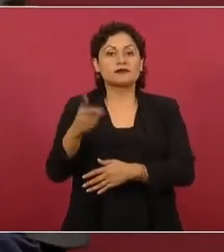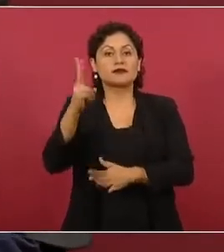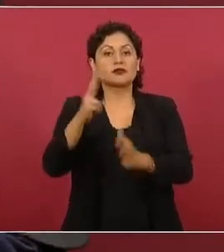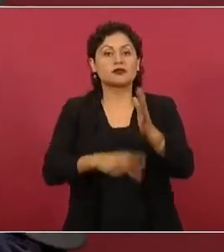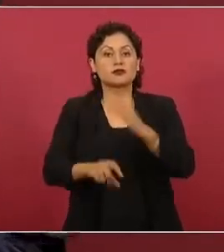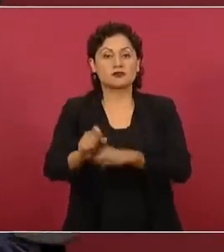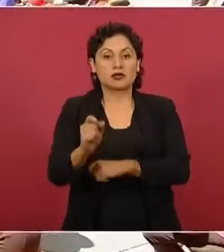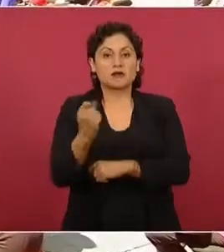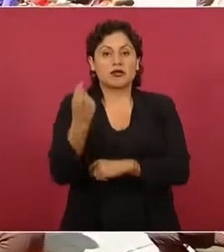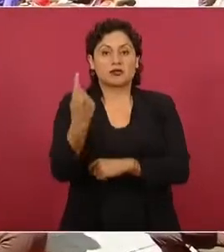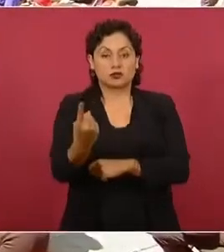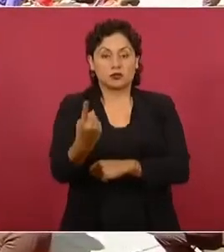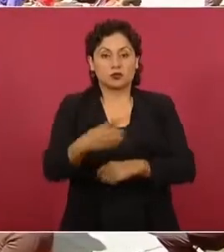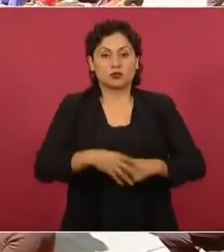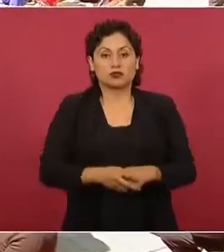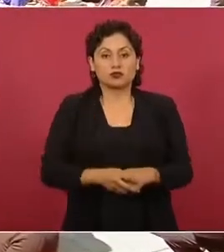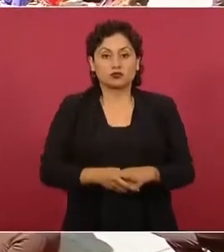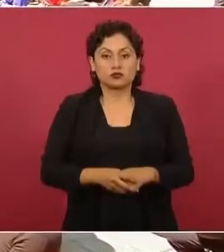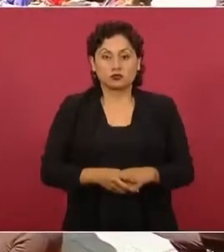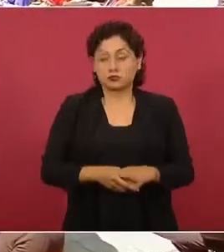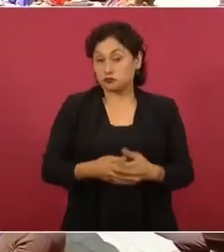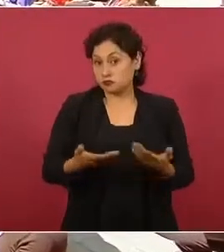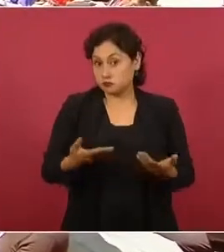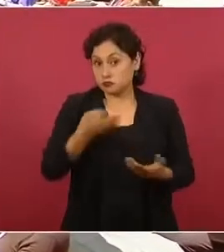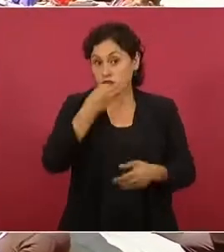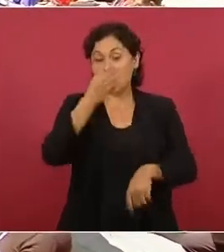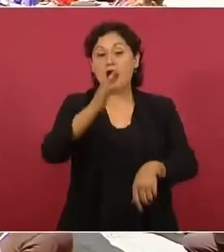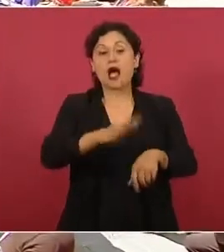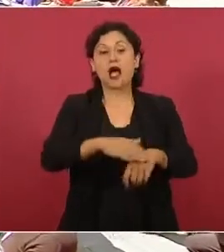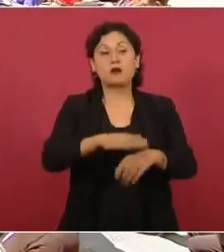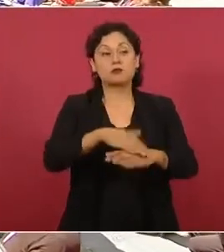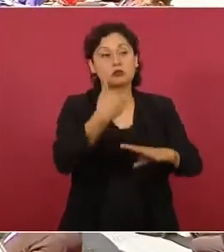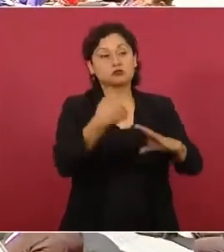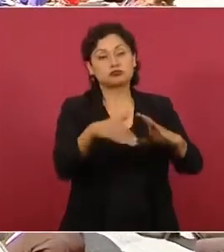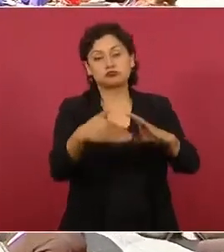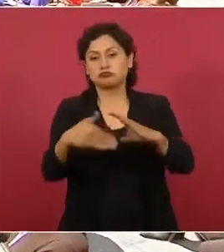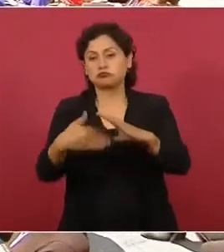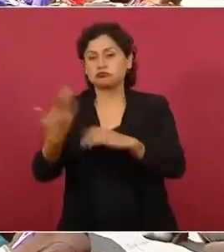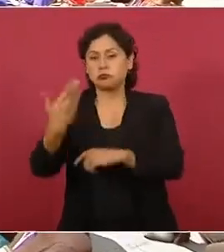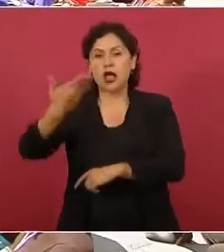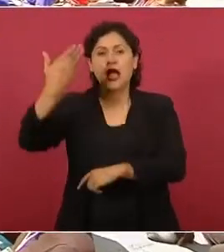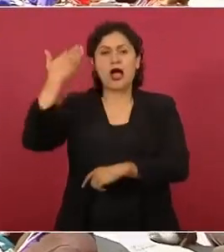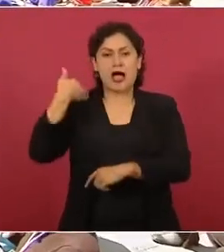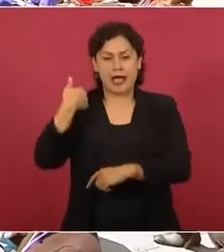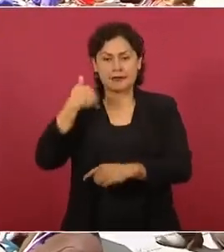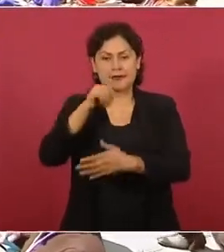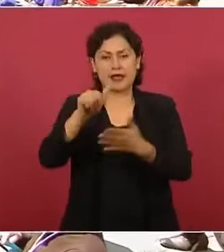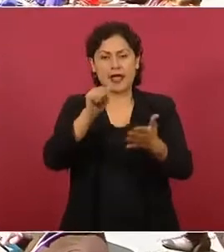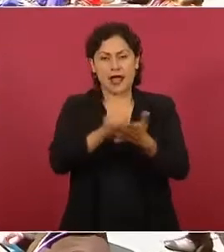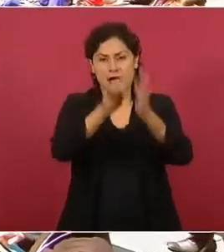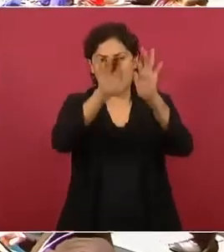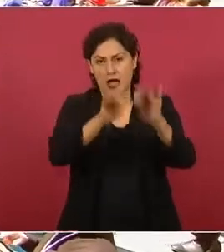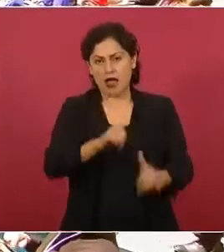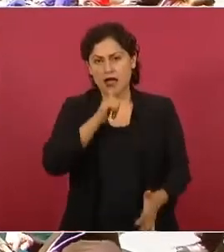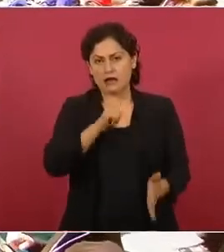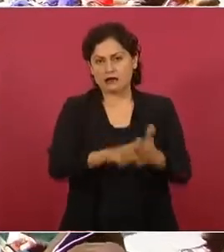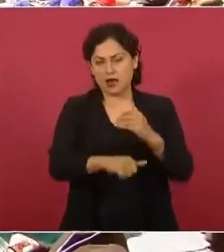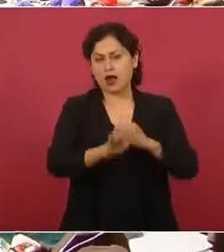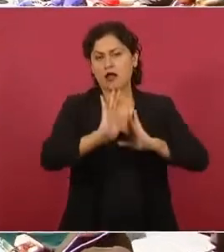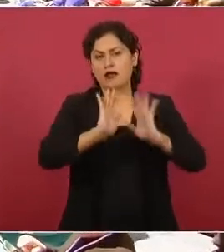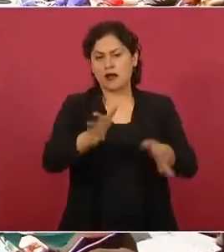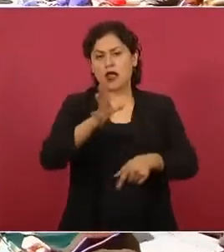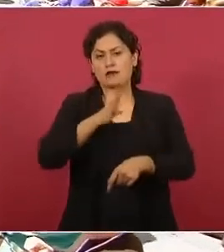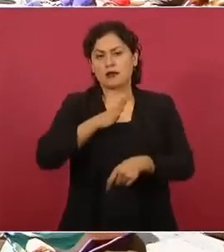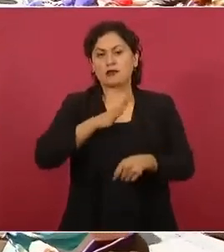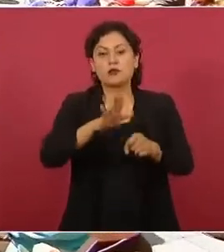se informa que el acta fue puesta a su consideración con la debida antelación, por lo que amablemente solicito a las señoras